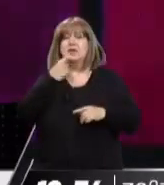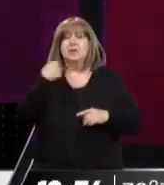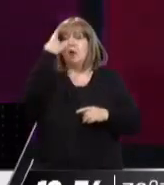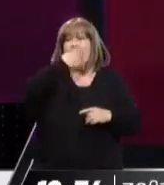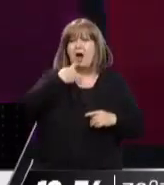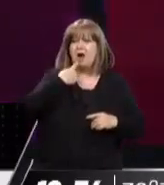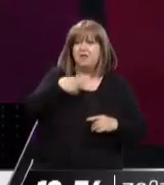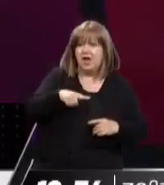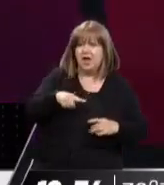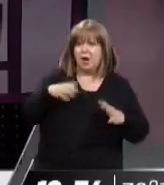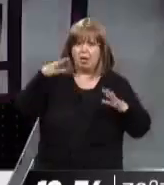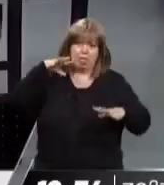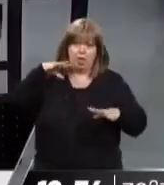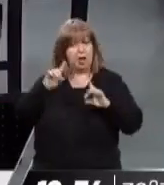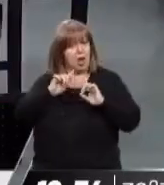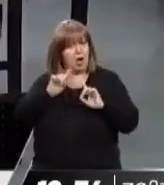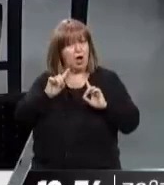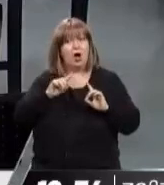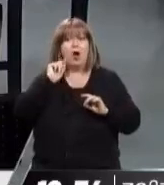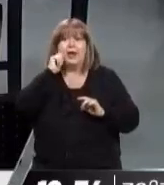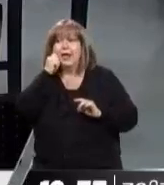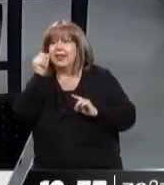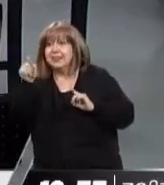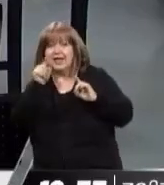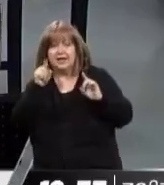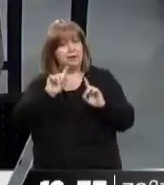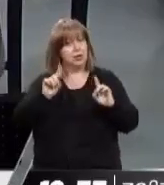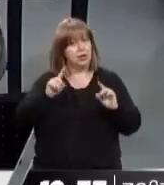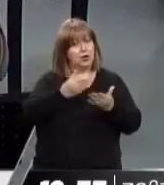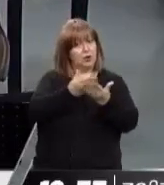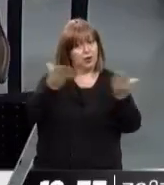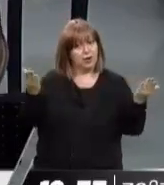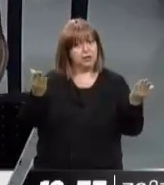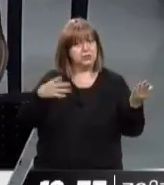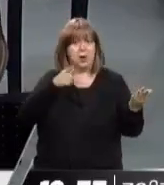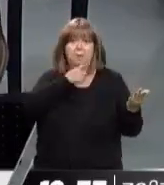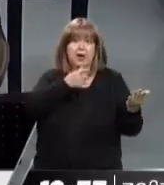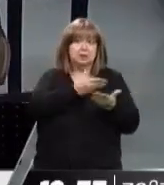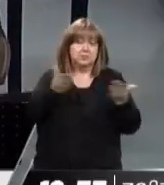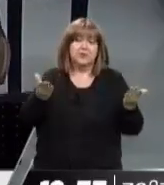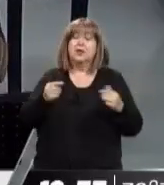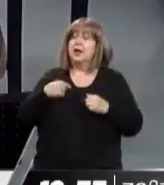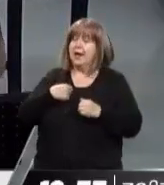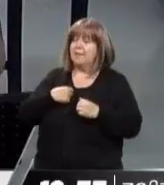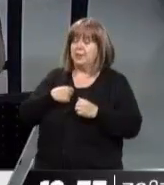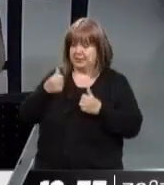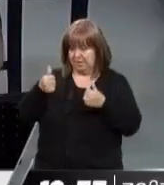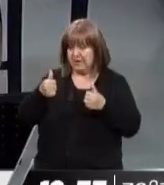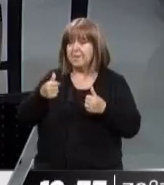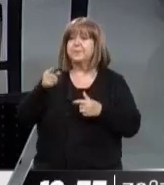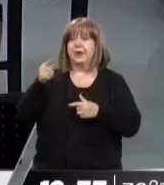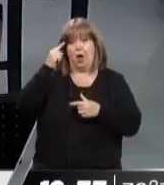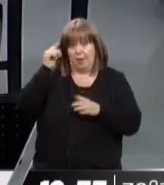vemos personas con capacidades. Sacando la fiesta de la vendimia, sacando la fiesta de la vendimia, ¿no hay un estereotipo de belleza en la Argentina? ¿No crees que haya